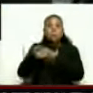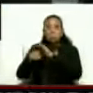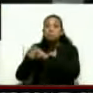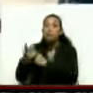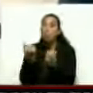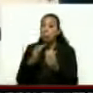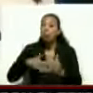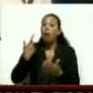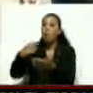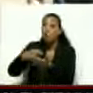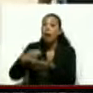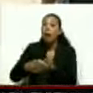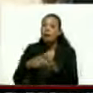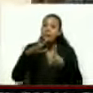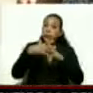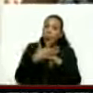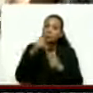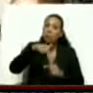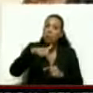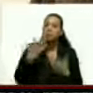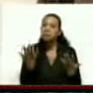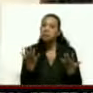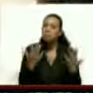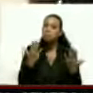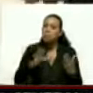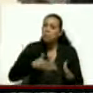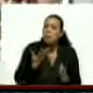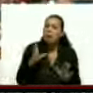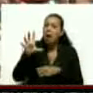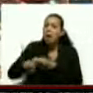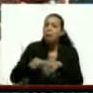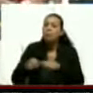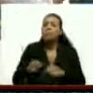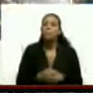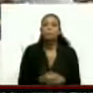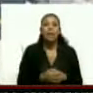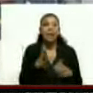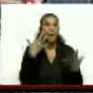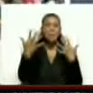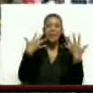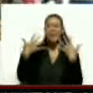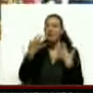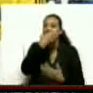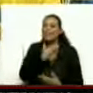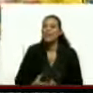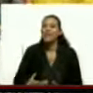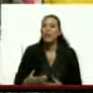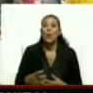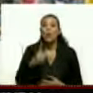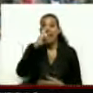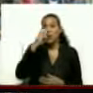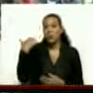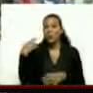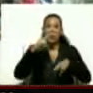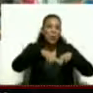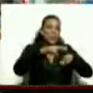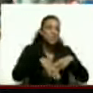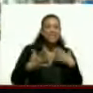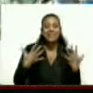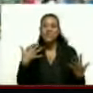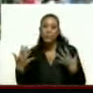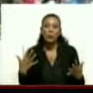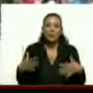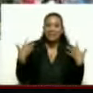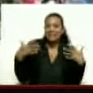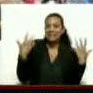bastante accesible para la situación, como le repito, pues es bastante accesible. El ambiente navideño se ve, la gente con los niños tiene el